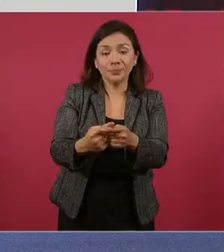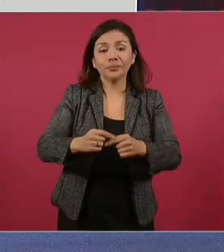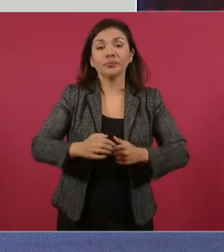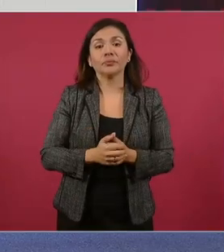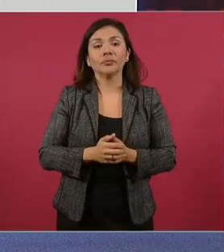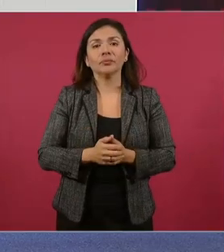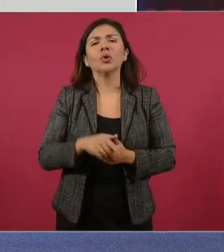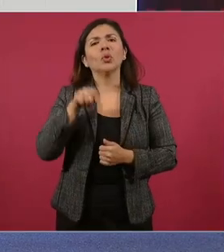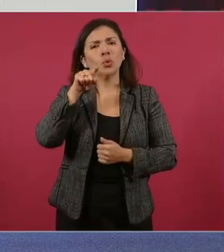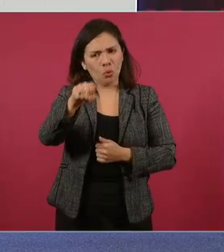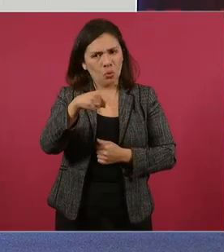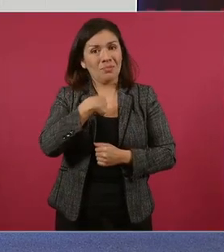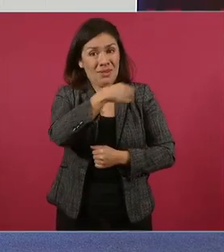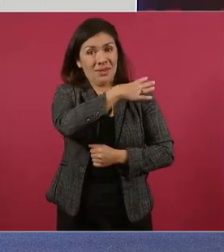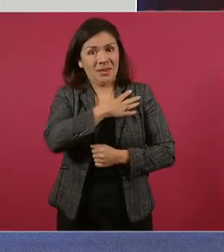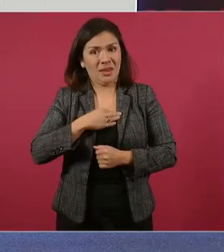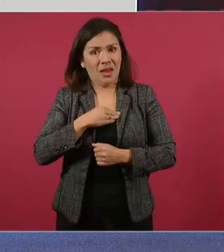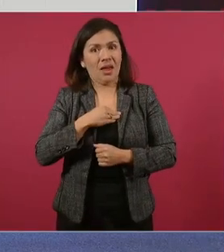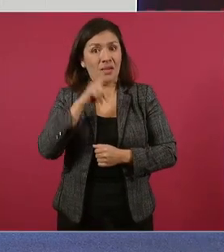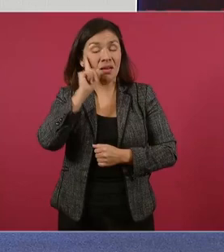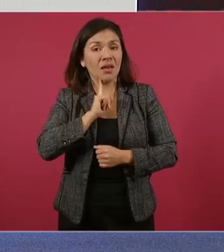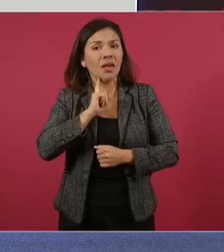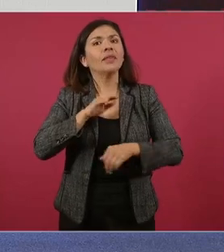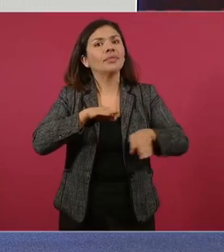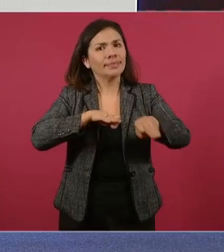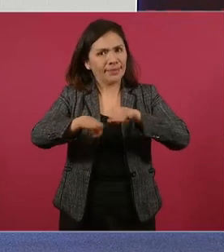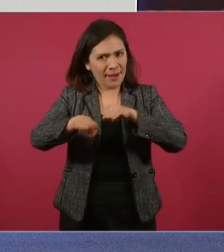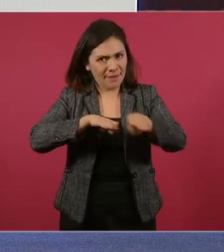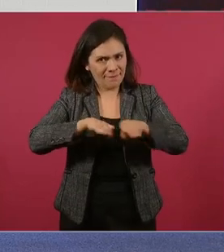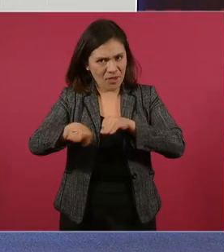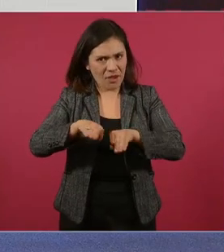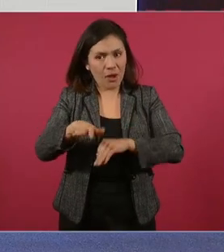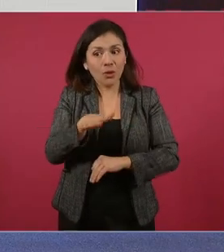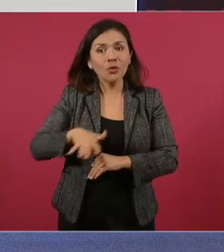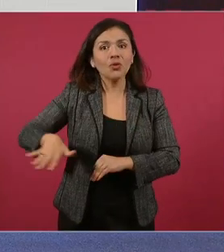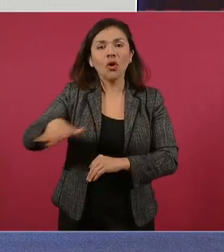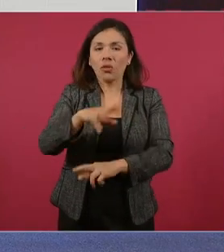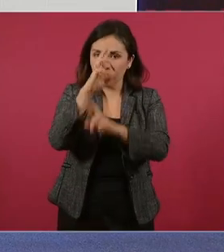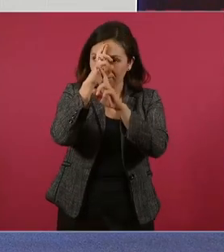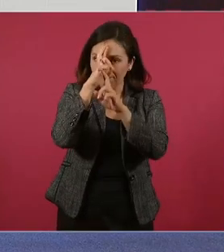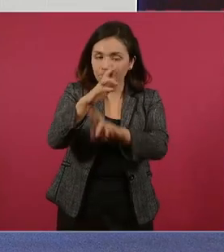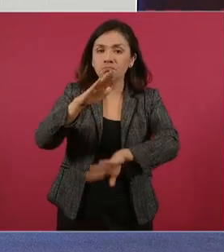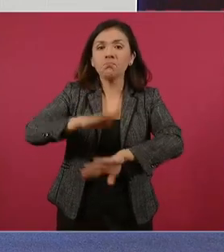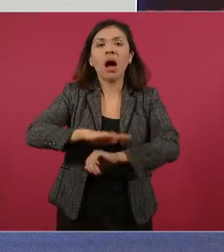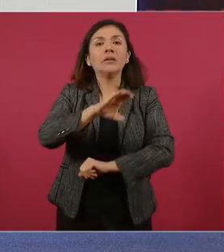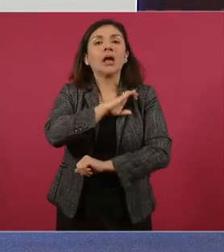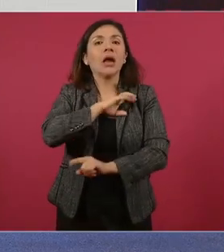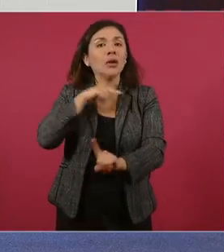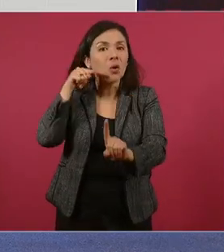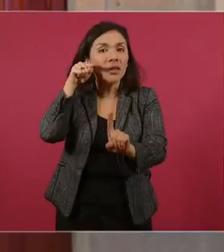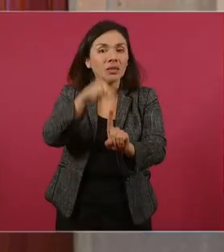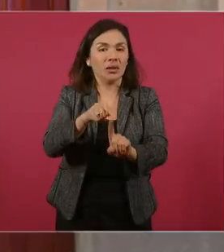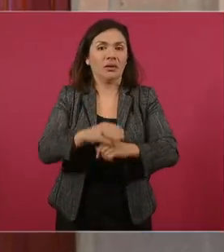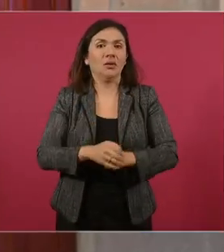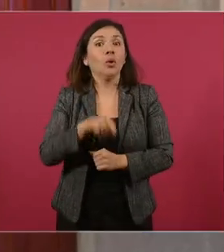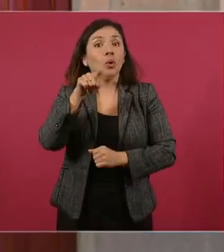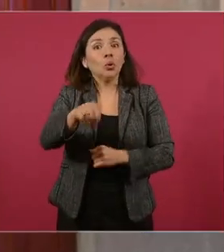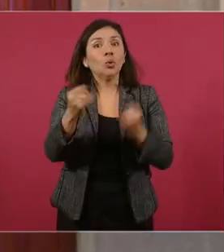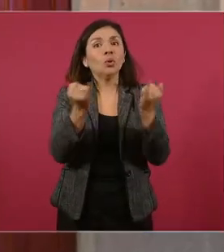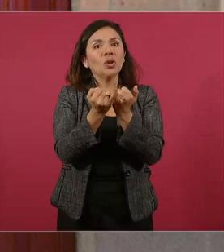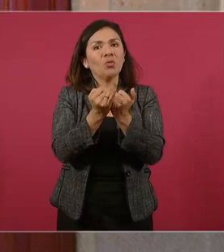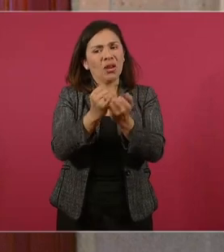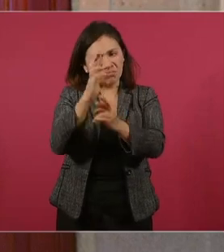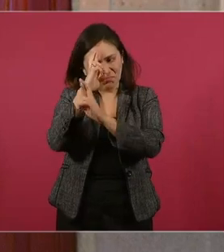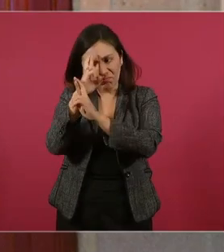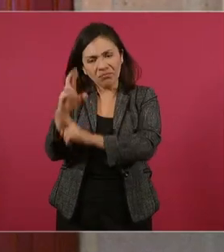Trabaja, hija mía, y así te verás respetada y querida por los demás, y así honrarás a la